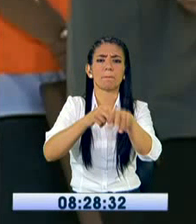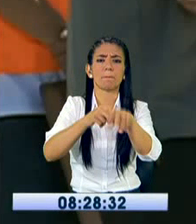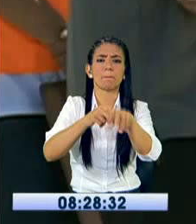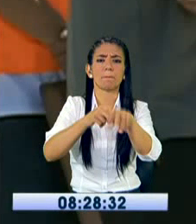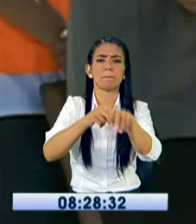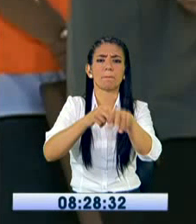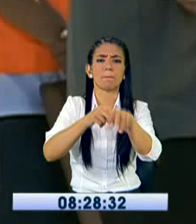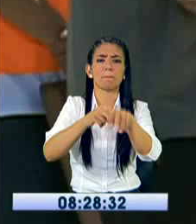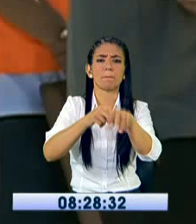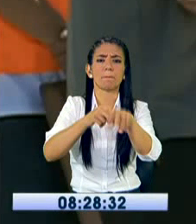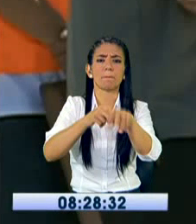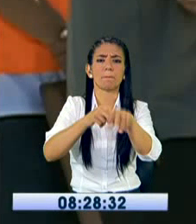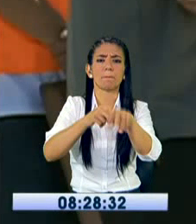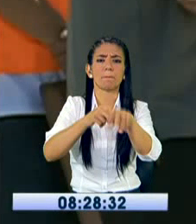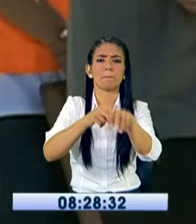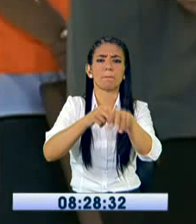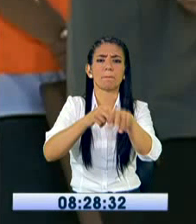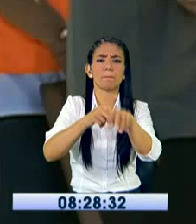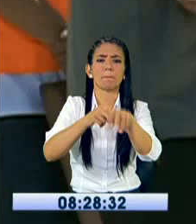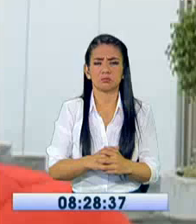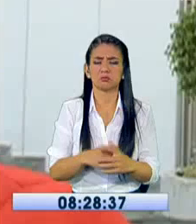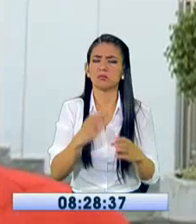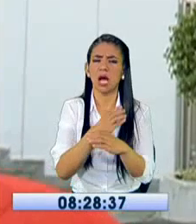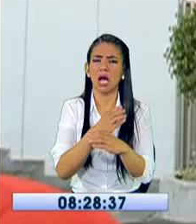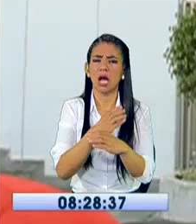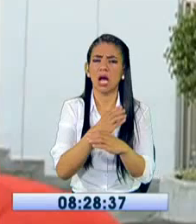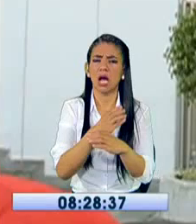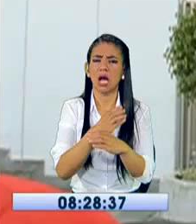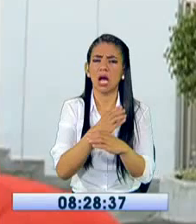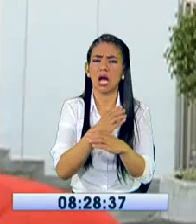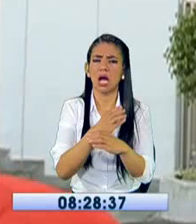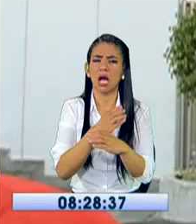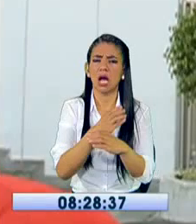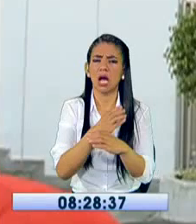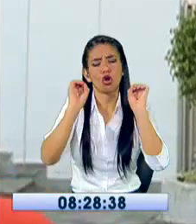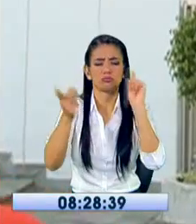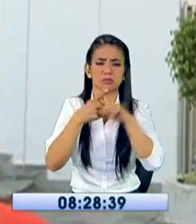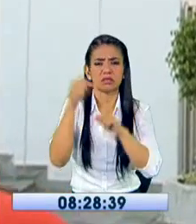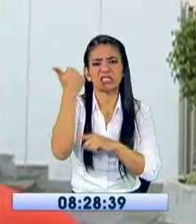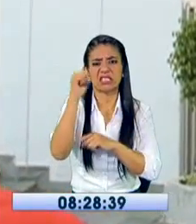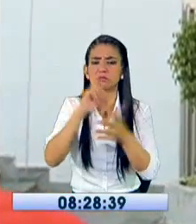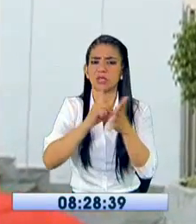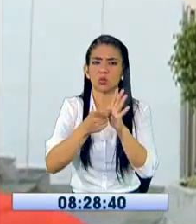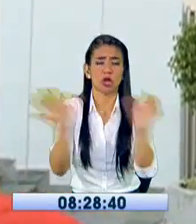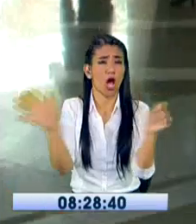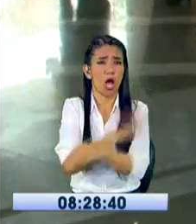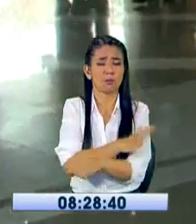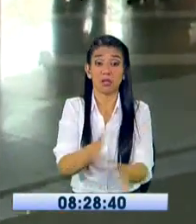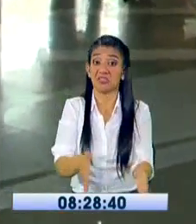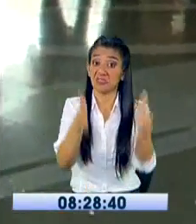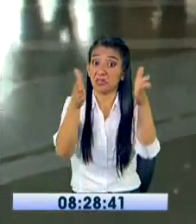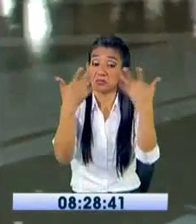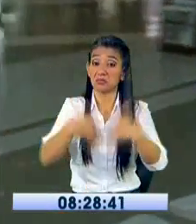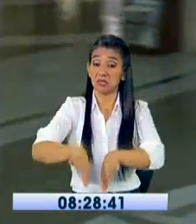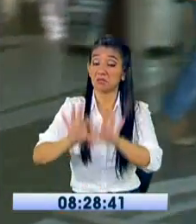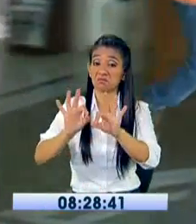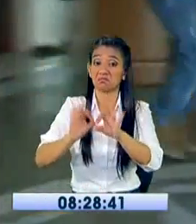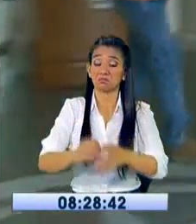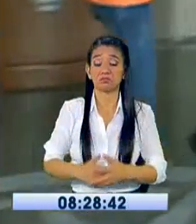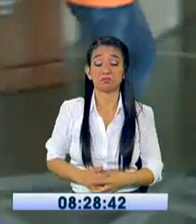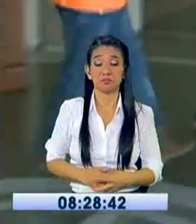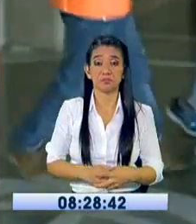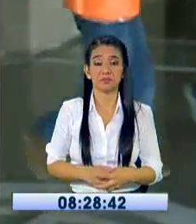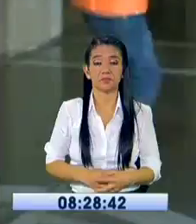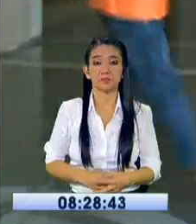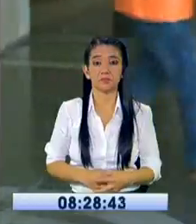un joven el pasado fin de semana hace que hagamos un reportaje al respecto de estos salvajes ataques que se tiene en